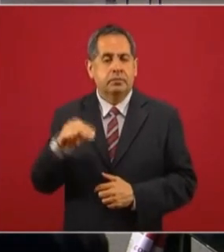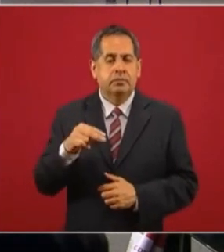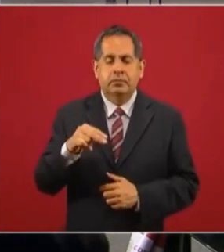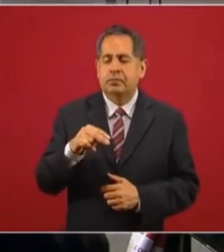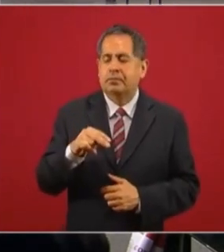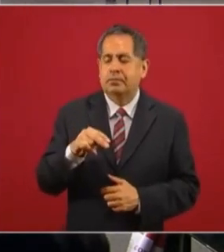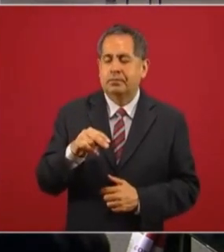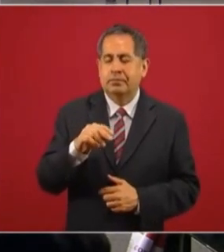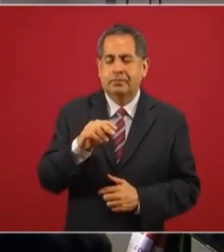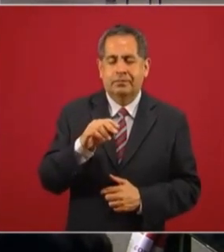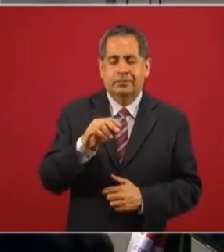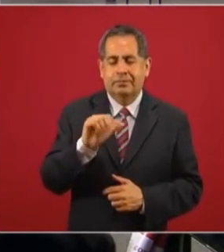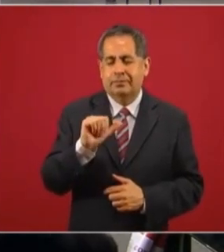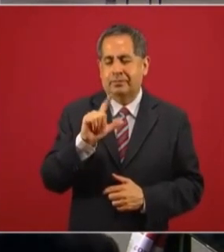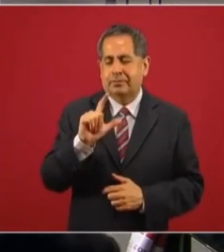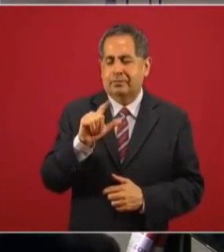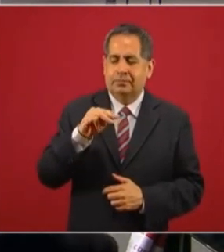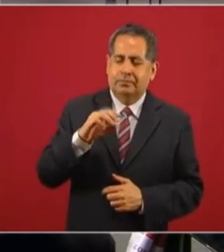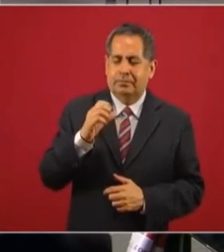gas SADCB,